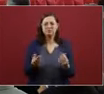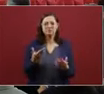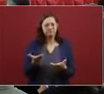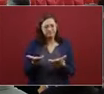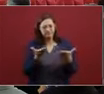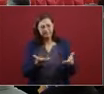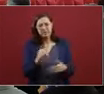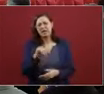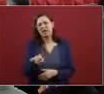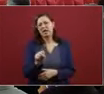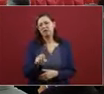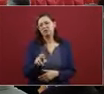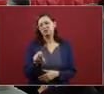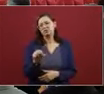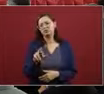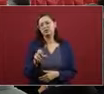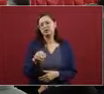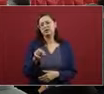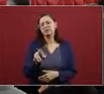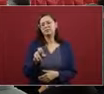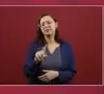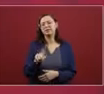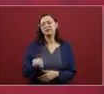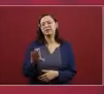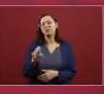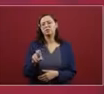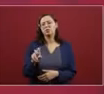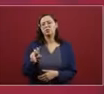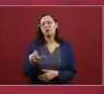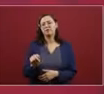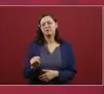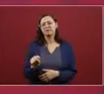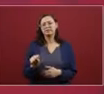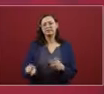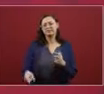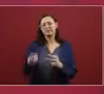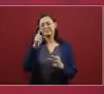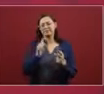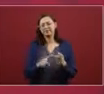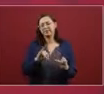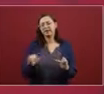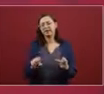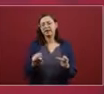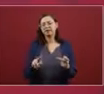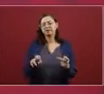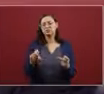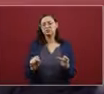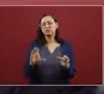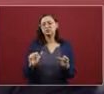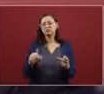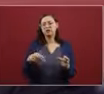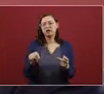Ramírez Cuevas y a Jesús Cantú,